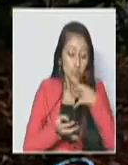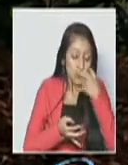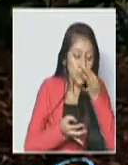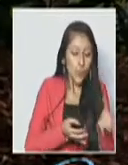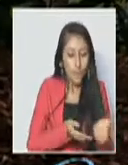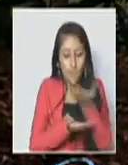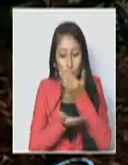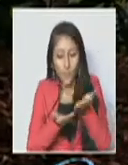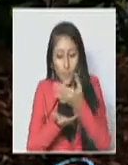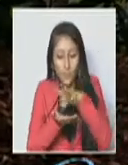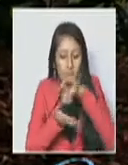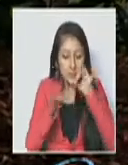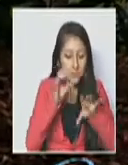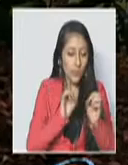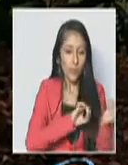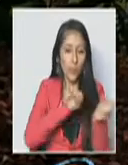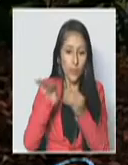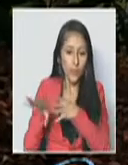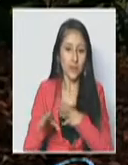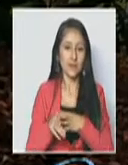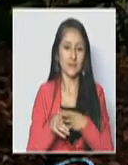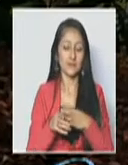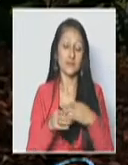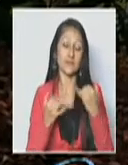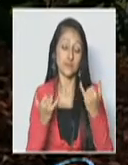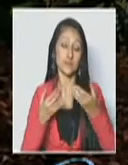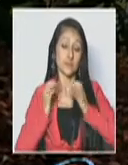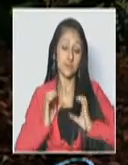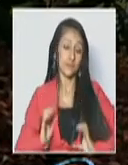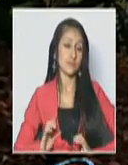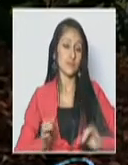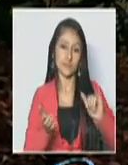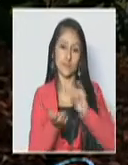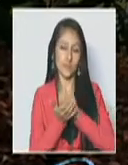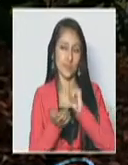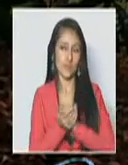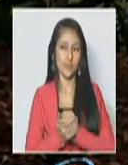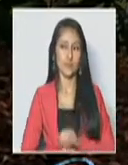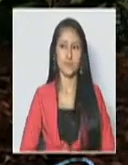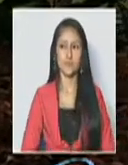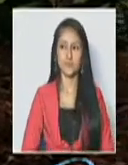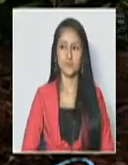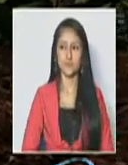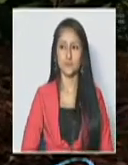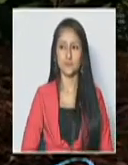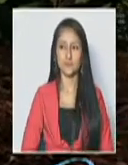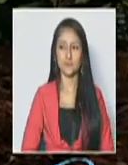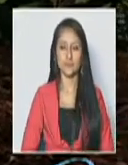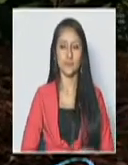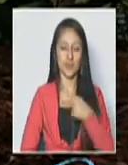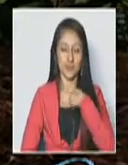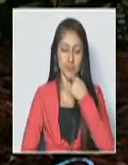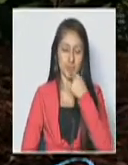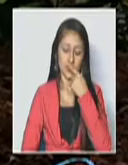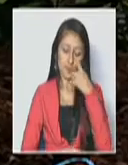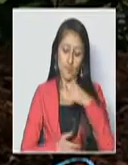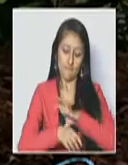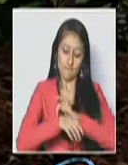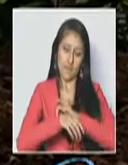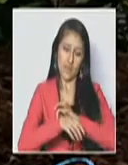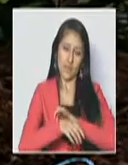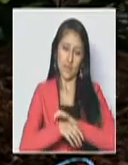pues lo entiendo en la piscina pero no lo entiendo acá yo médico su especialista súper ep es especialista